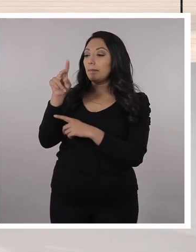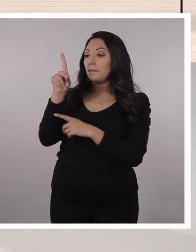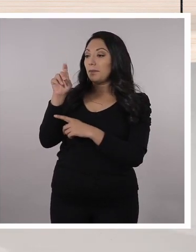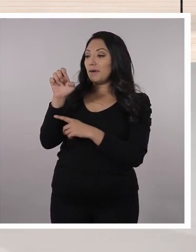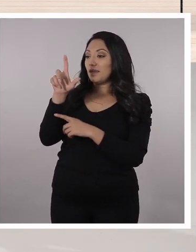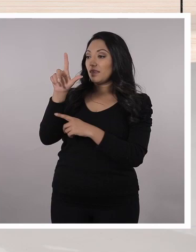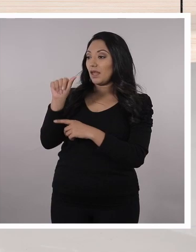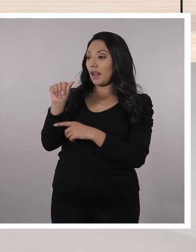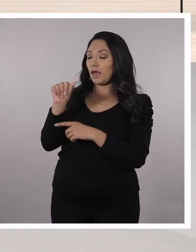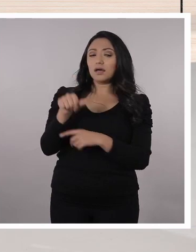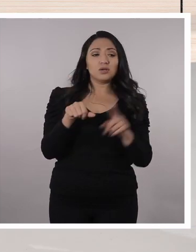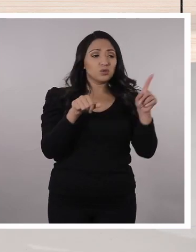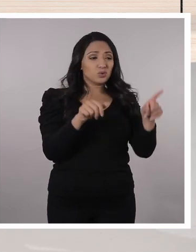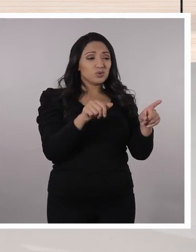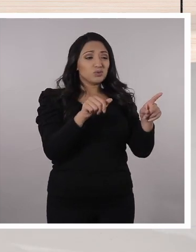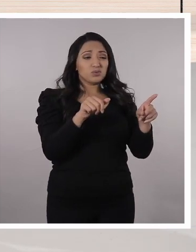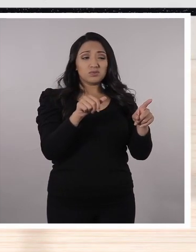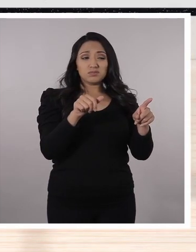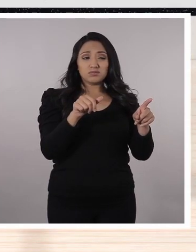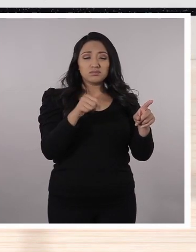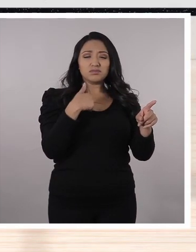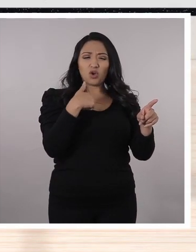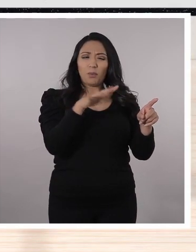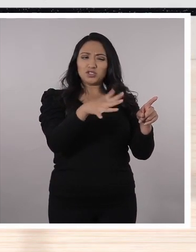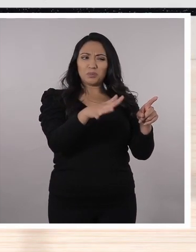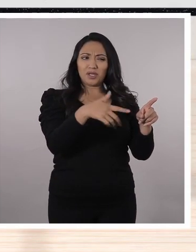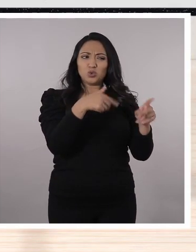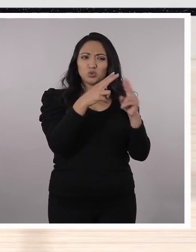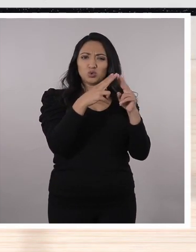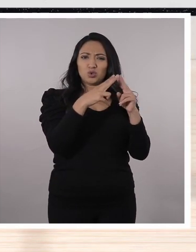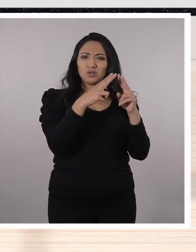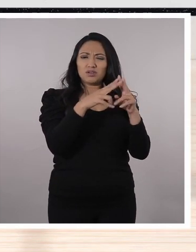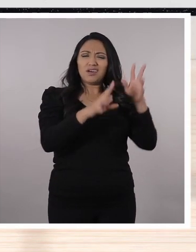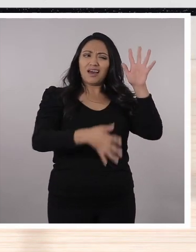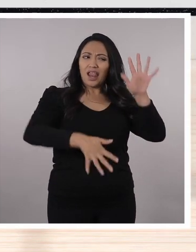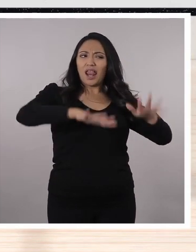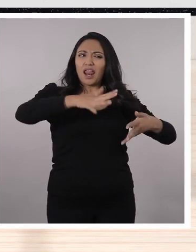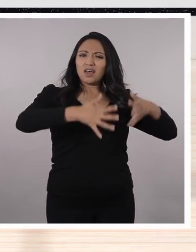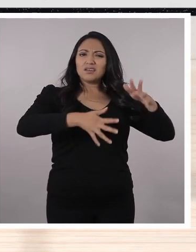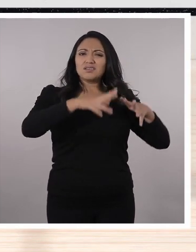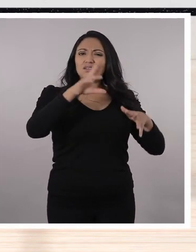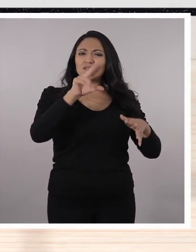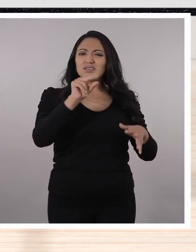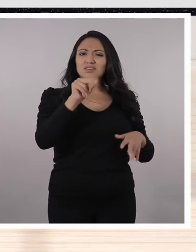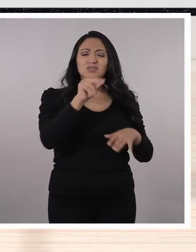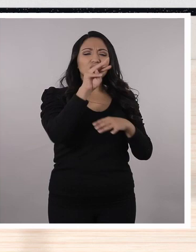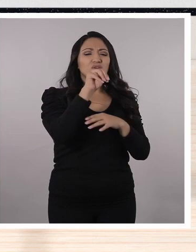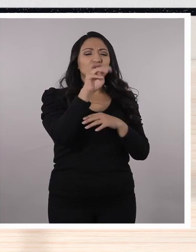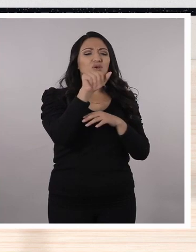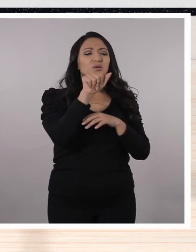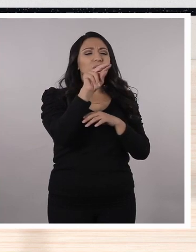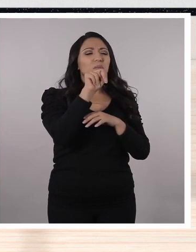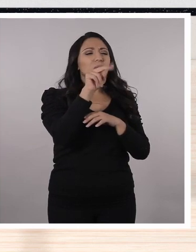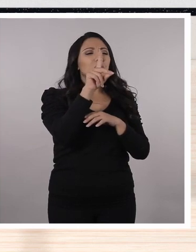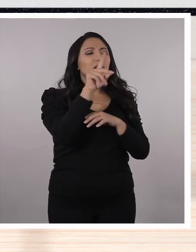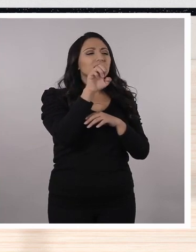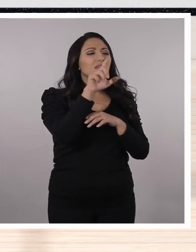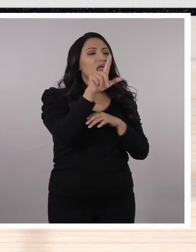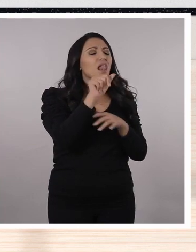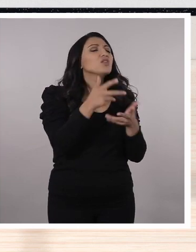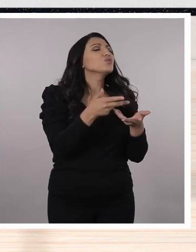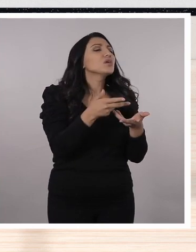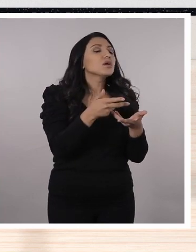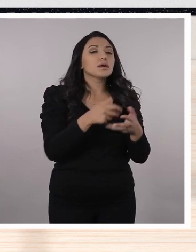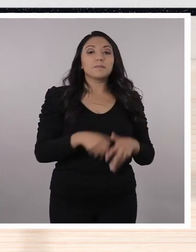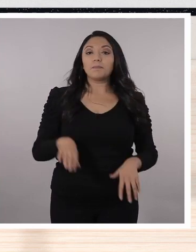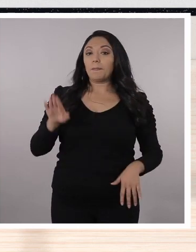¿Has escuchado hablar de él? Sí, un poco he escuchado hablar de él, pero no tengo claro en dónde estaba. En Sudáfrica,